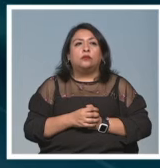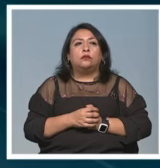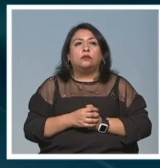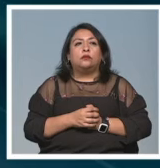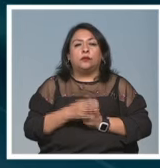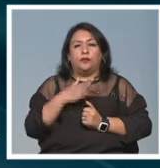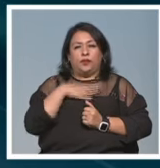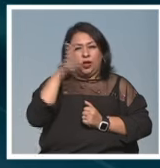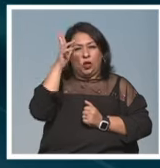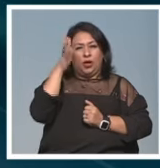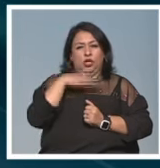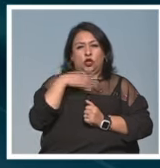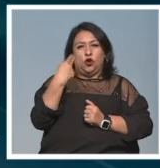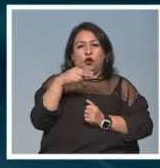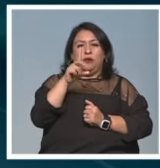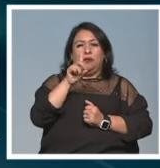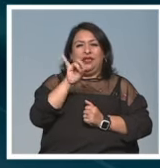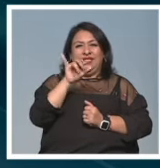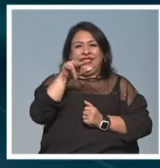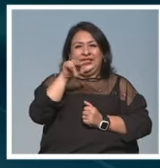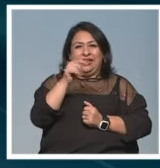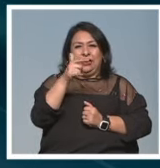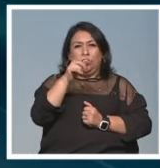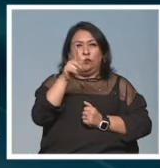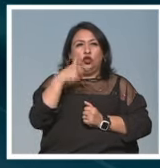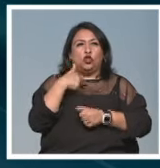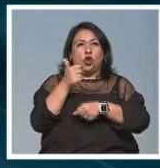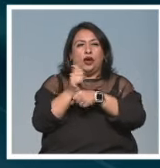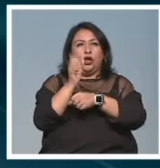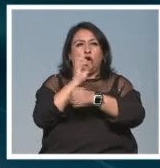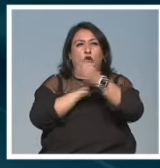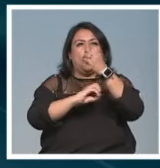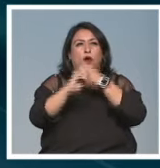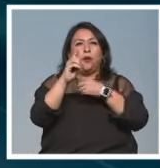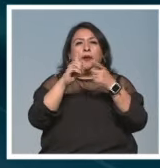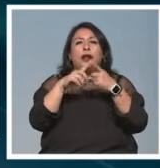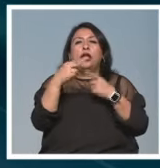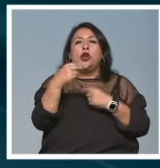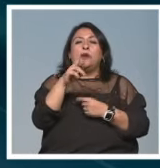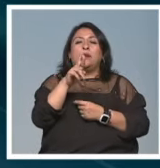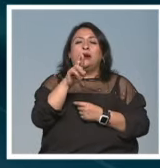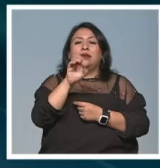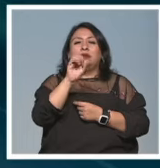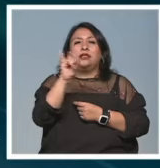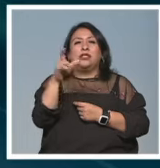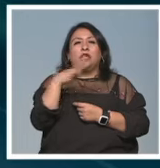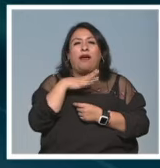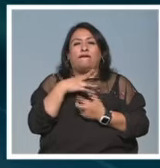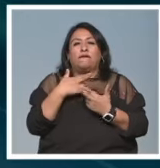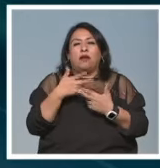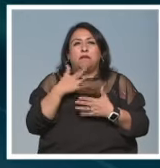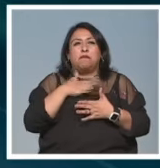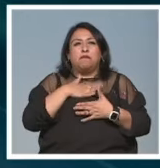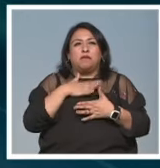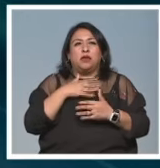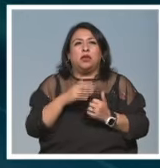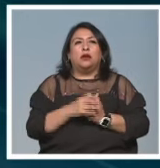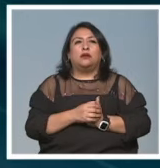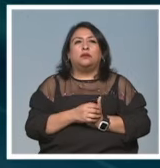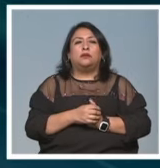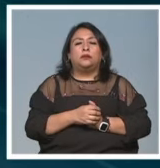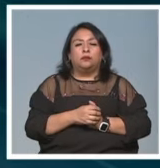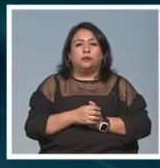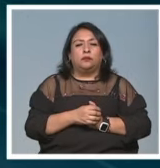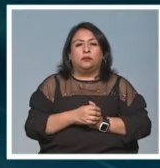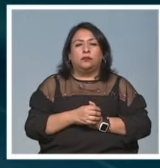Hola, mi nombre es Diana Gómez y soy actriz de la obra Residuos, lo que queda de mí. Así es como